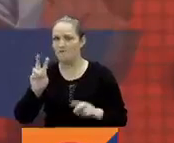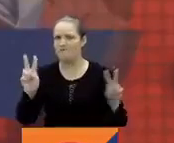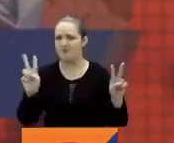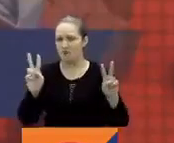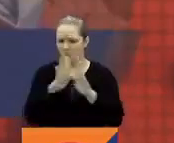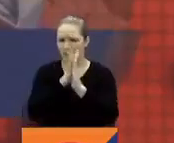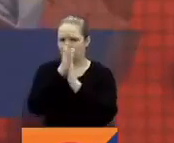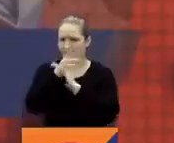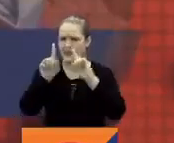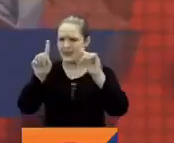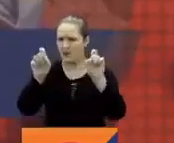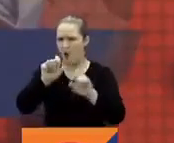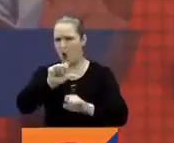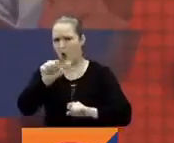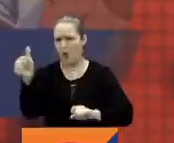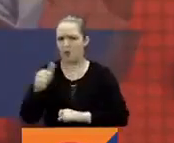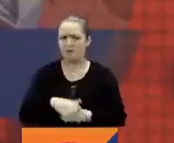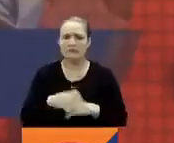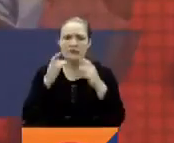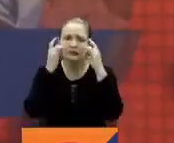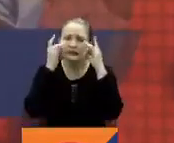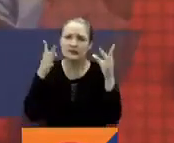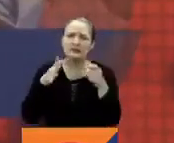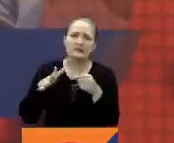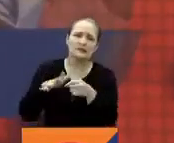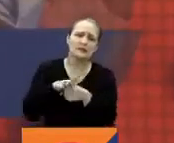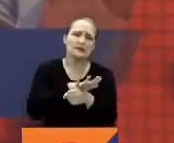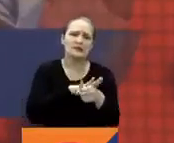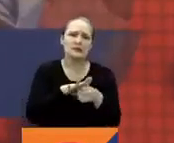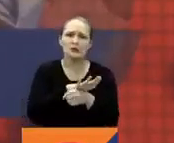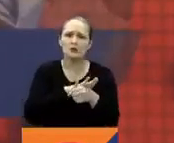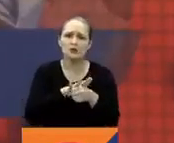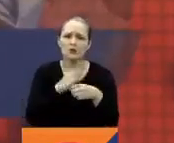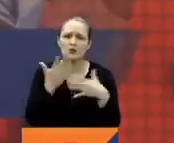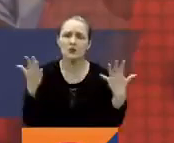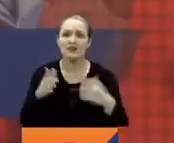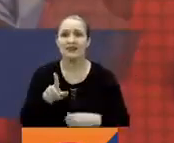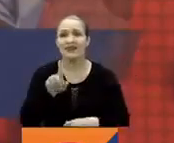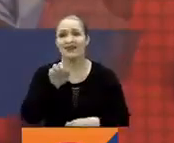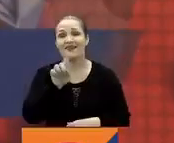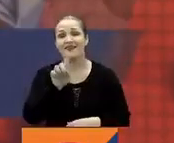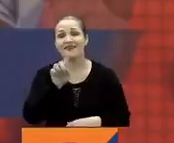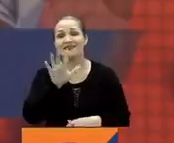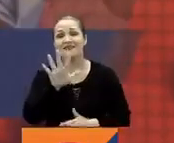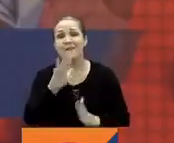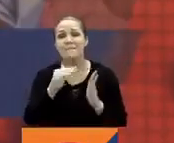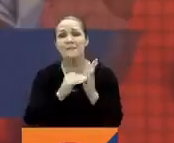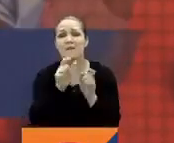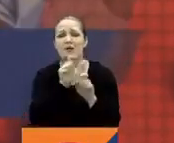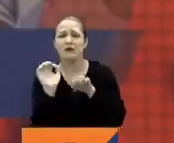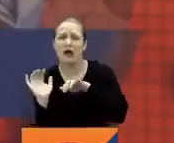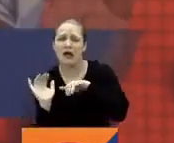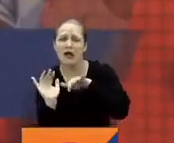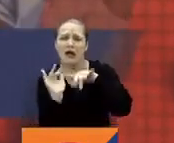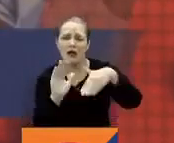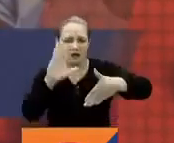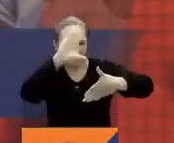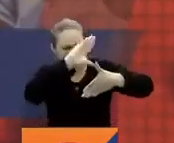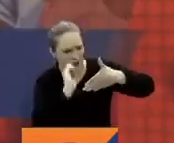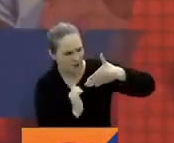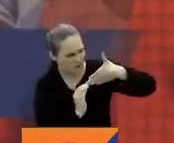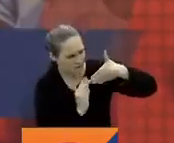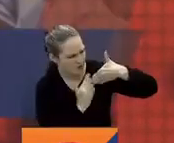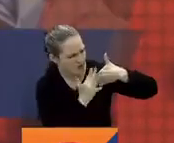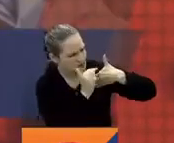Un nuevo drama se suma a la emergencia humanitaria que viven los más de 15.000 migrantes que están en Necoclí. Según el ICBF, se